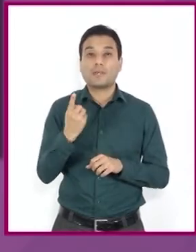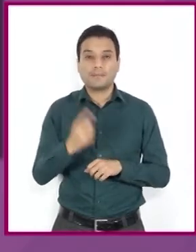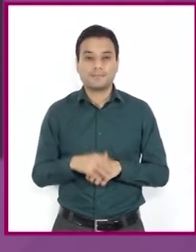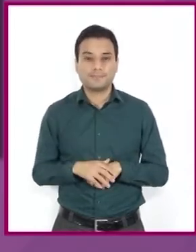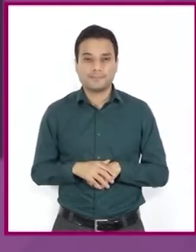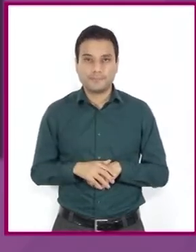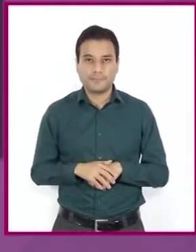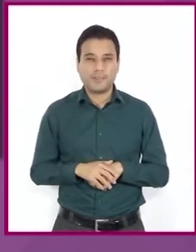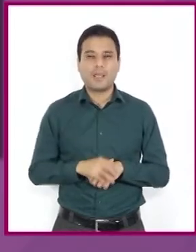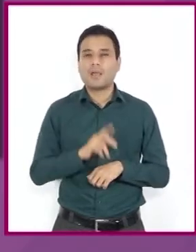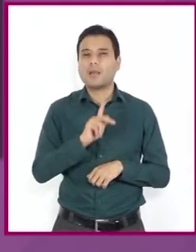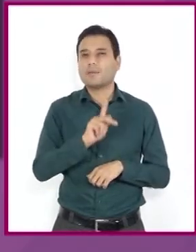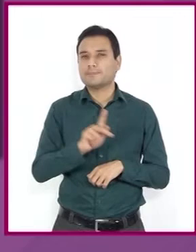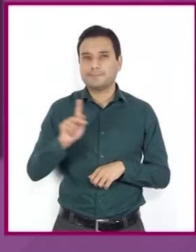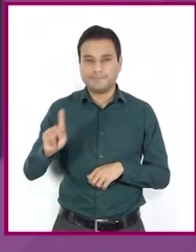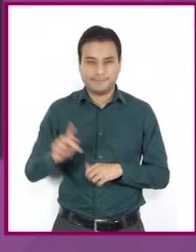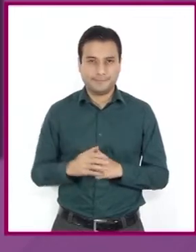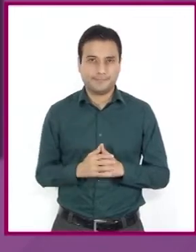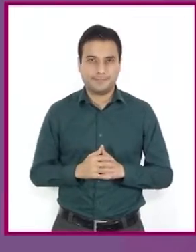que.